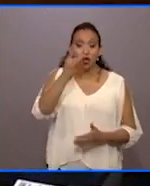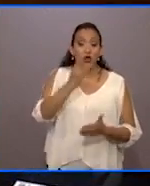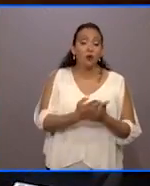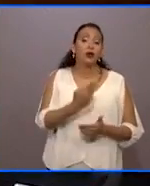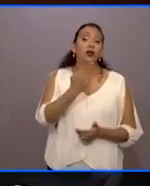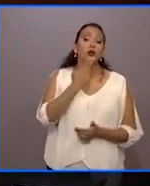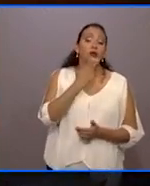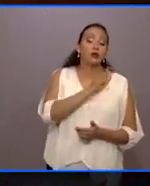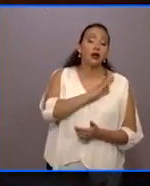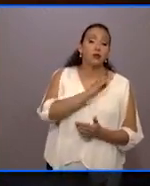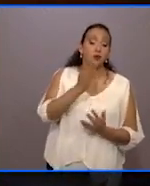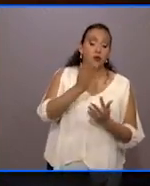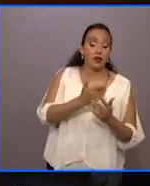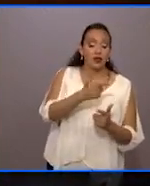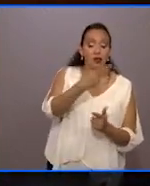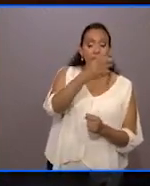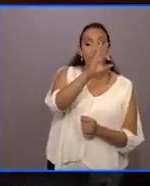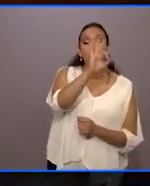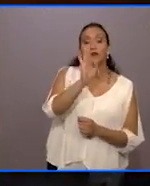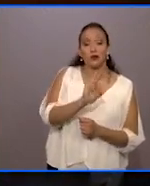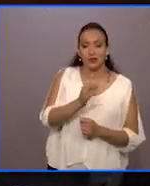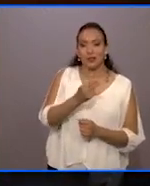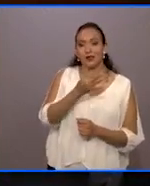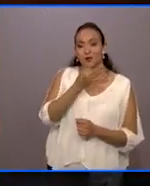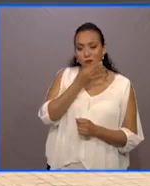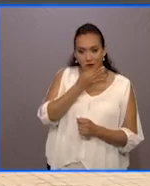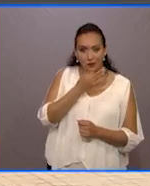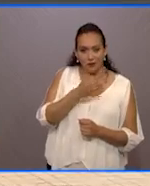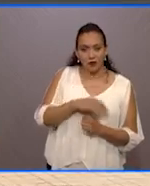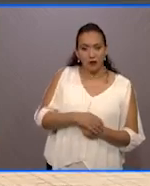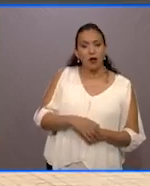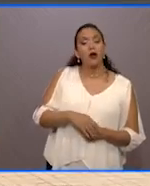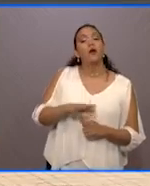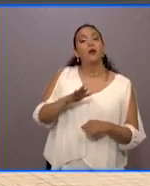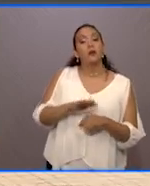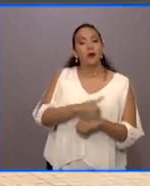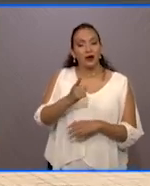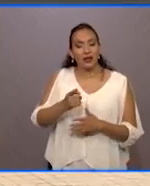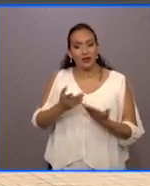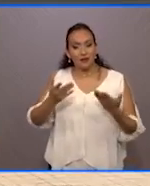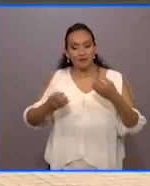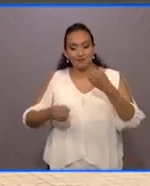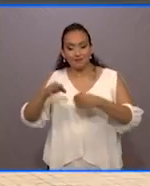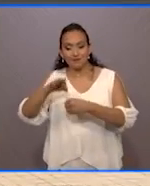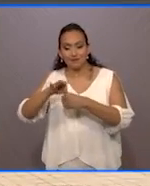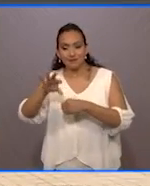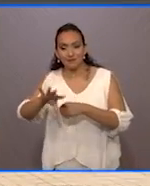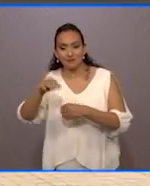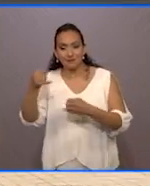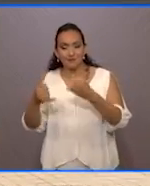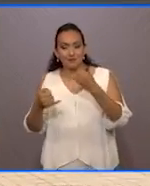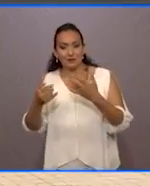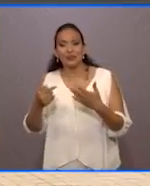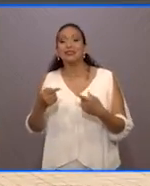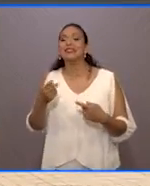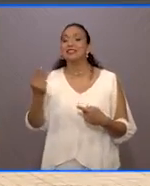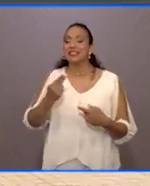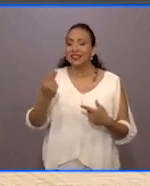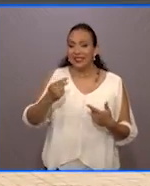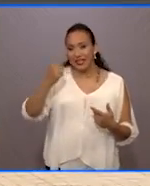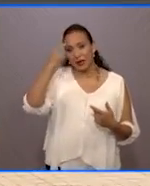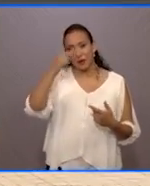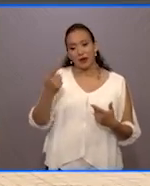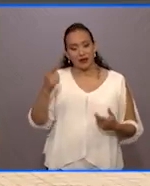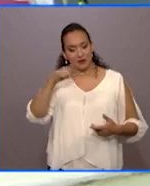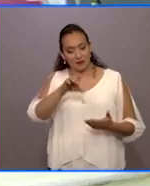podría utilizar el 12% de estos tiempos oficiales, ya que la elección se tenía que equiparar a un proceso de revocación